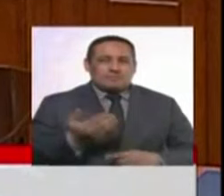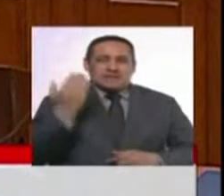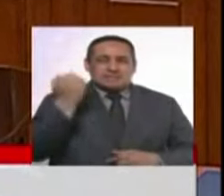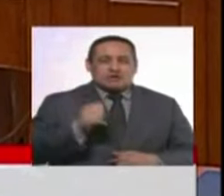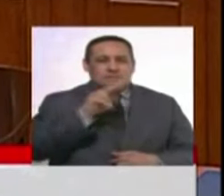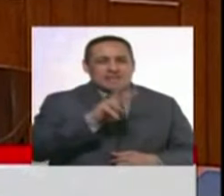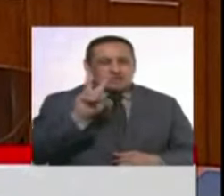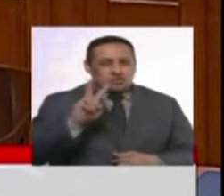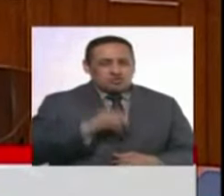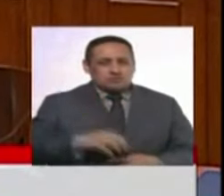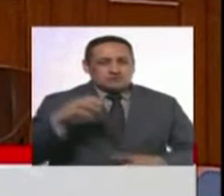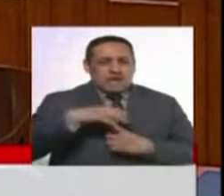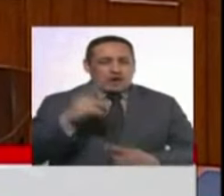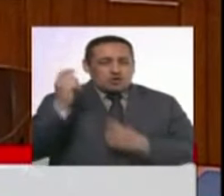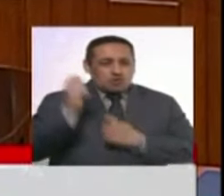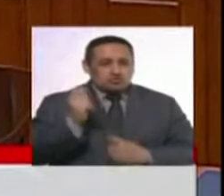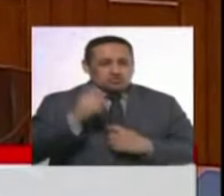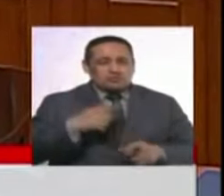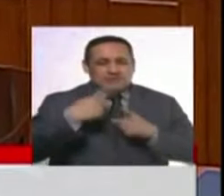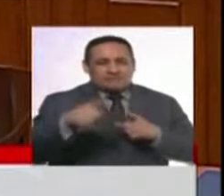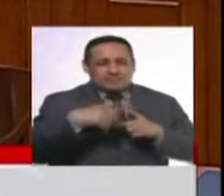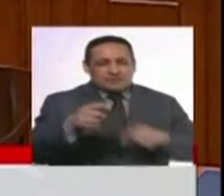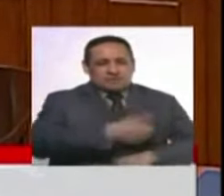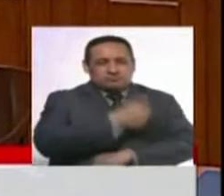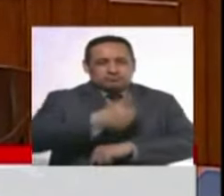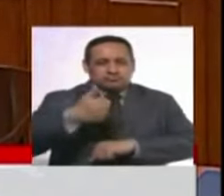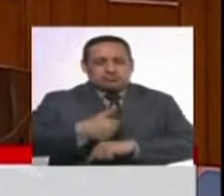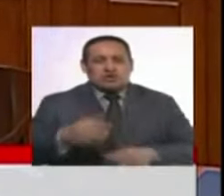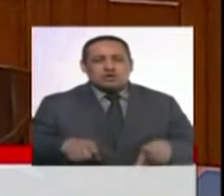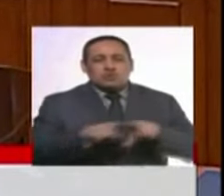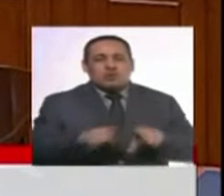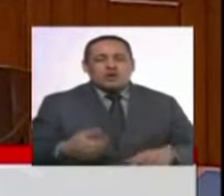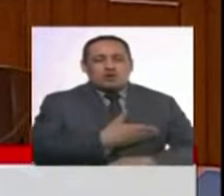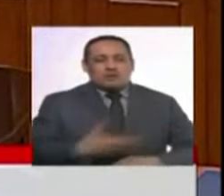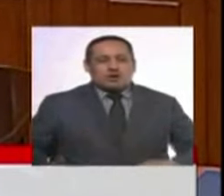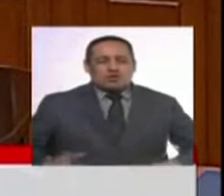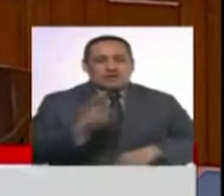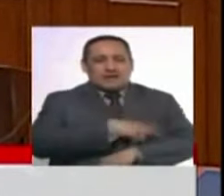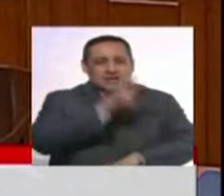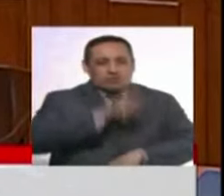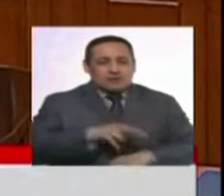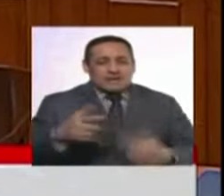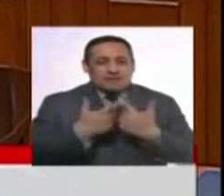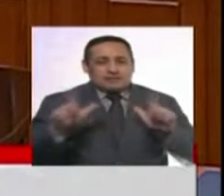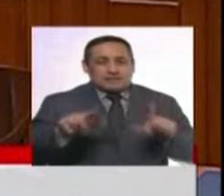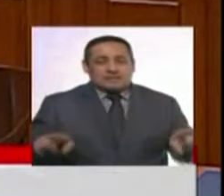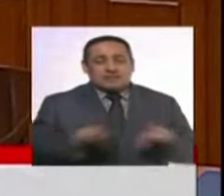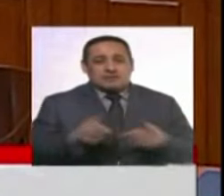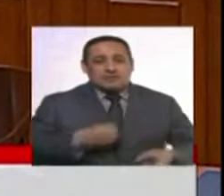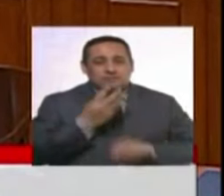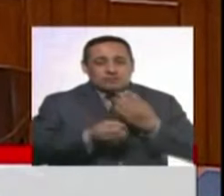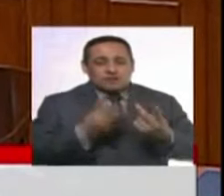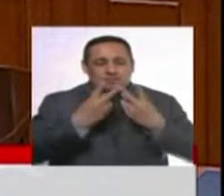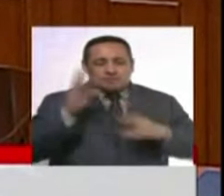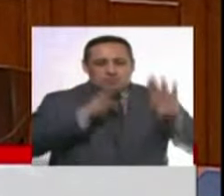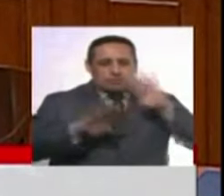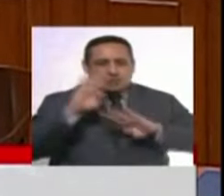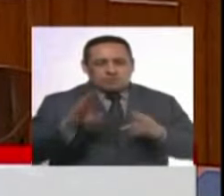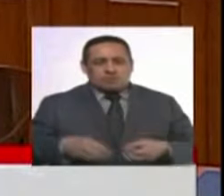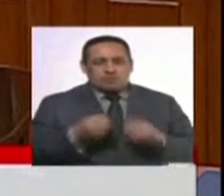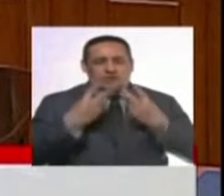22 de agosto diversas autoridades como el gobernador Regional de la libertad manifestaron su preocupación